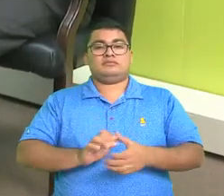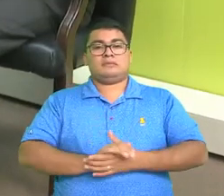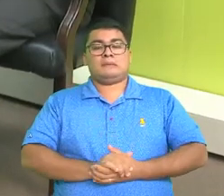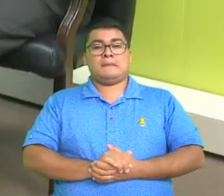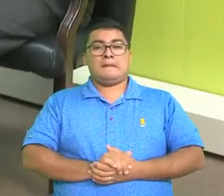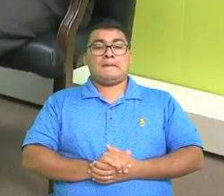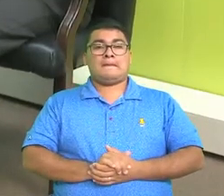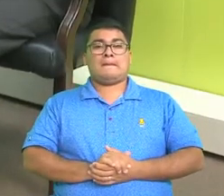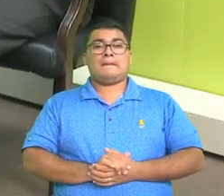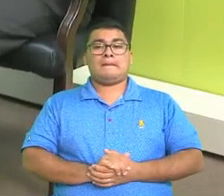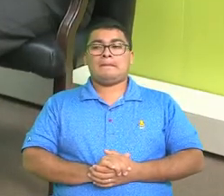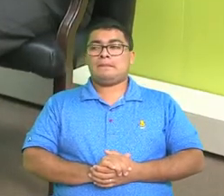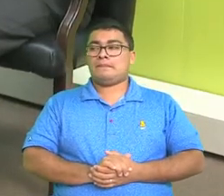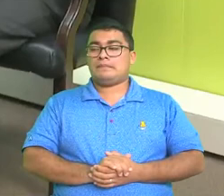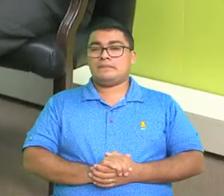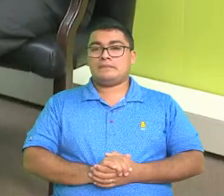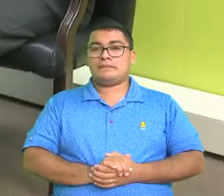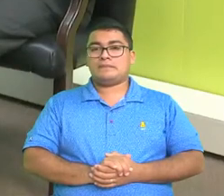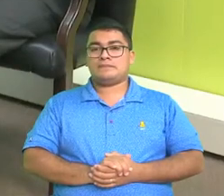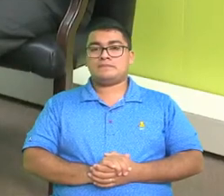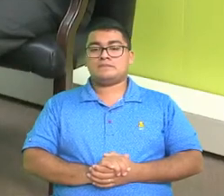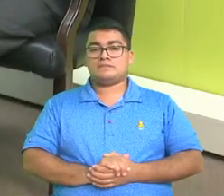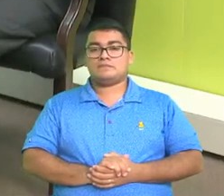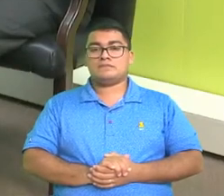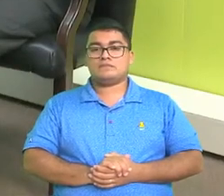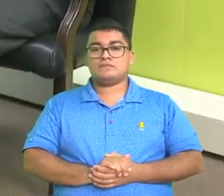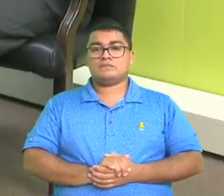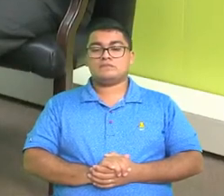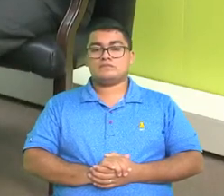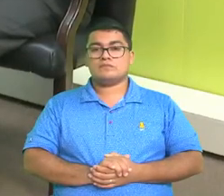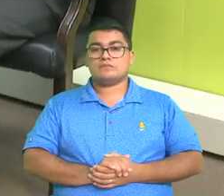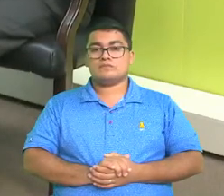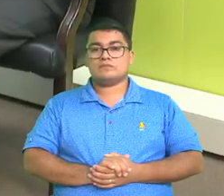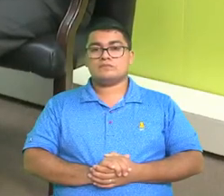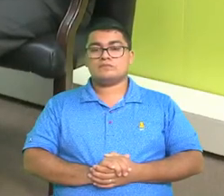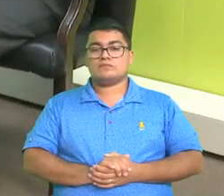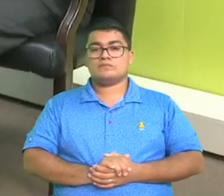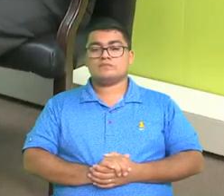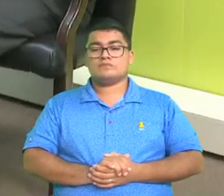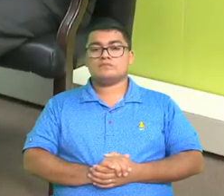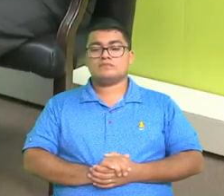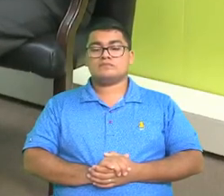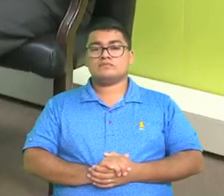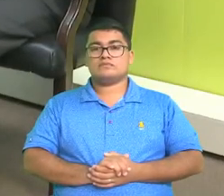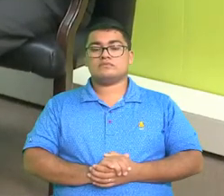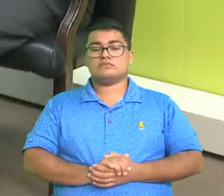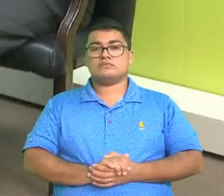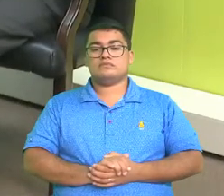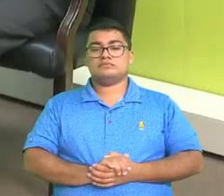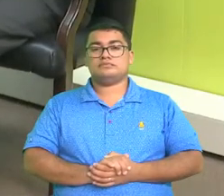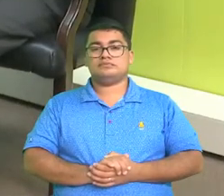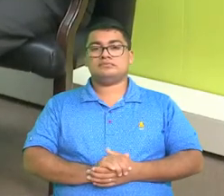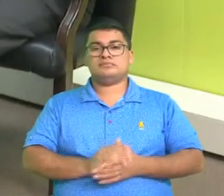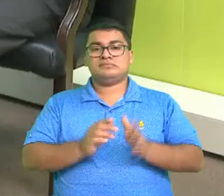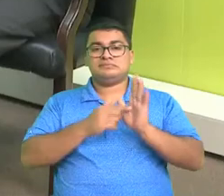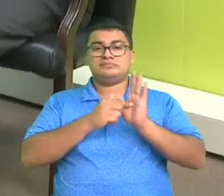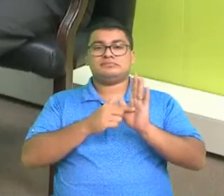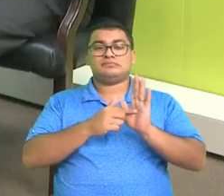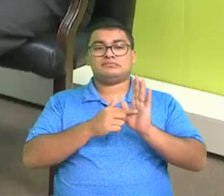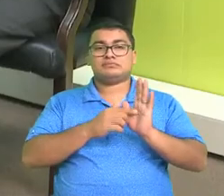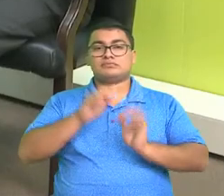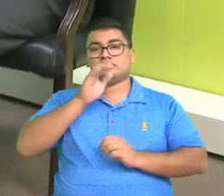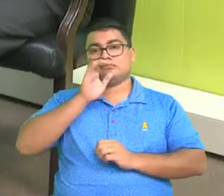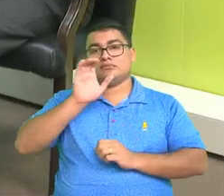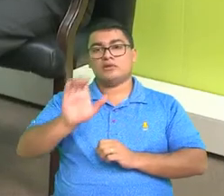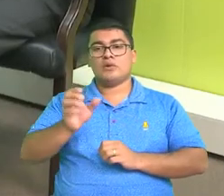con intolerancia a la lactosa. Esas superleches son necesarias, doctor, muchas veces cuando el niño